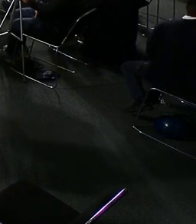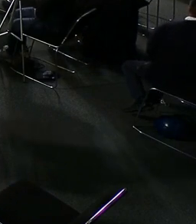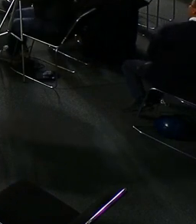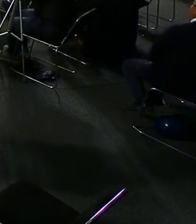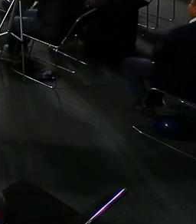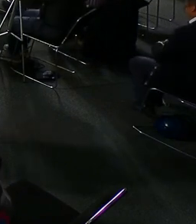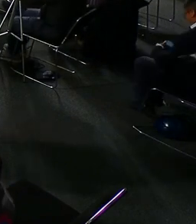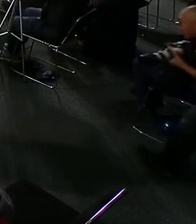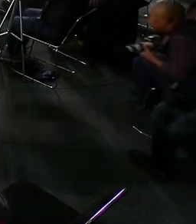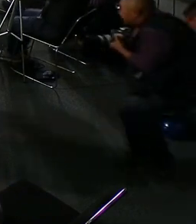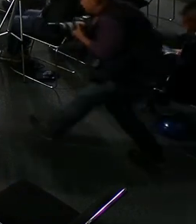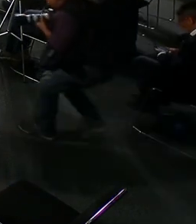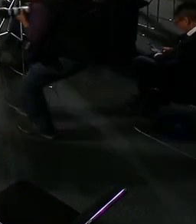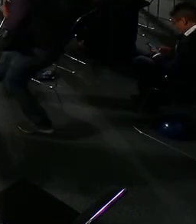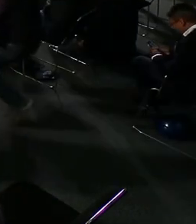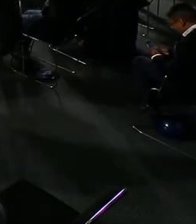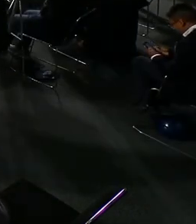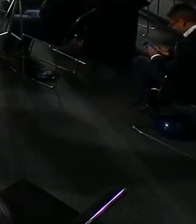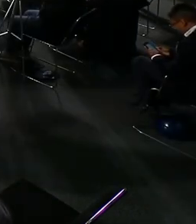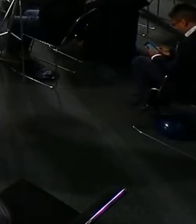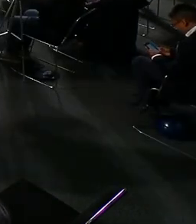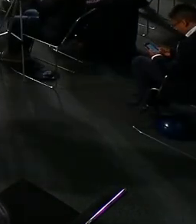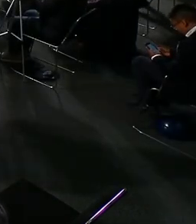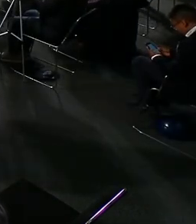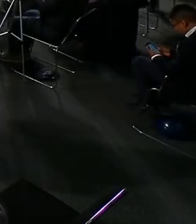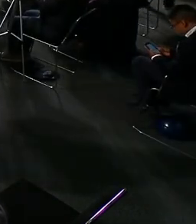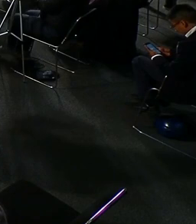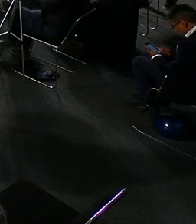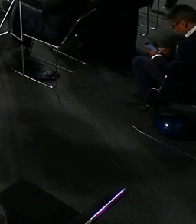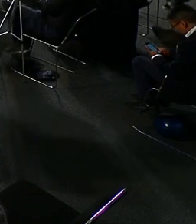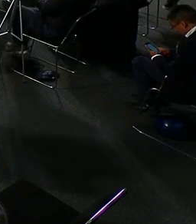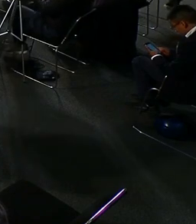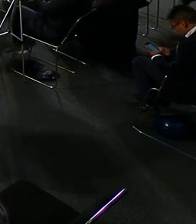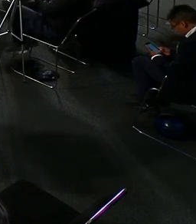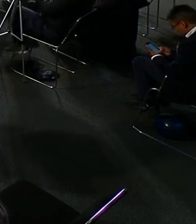¡Ánimo! ¡Buenos días!